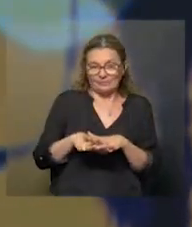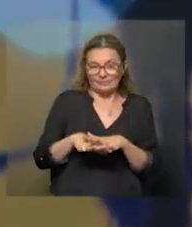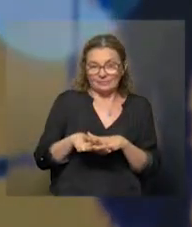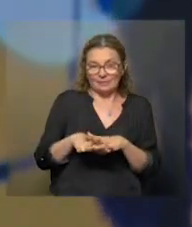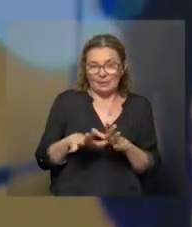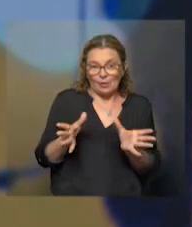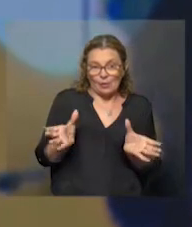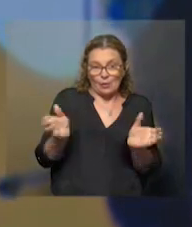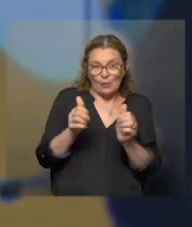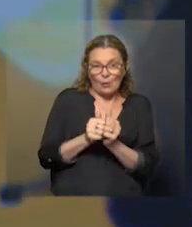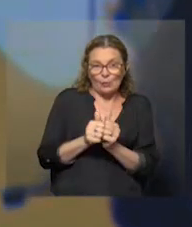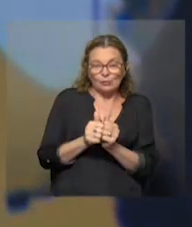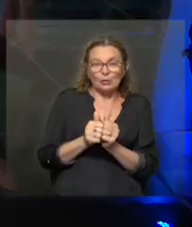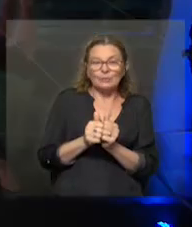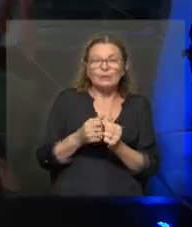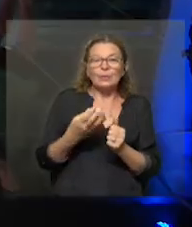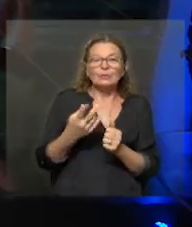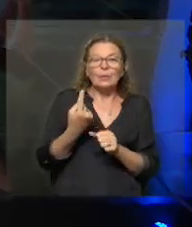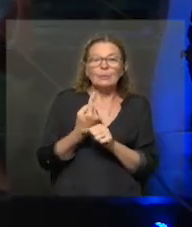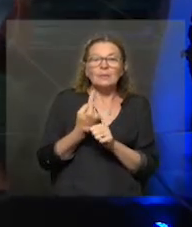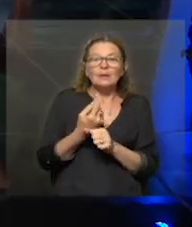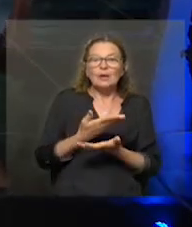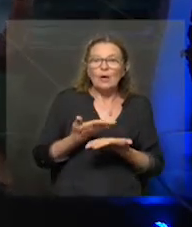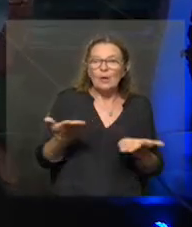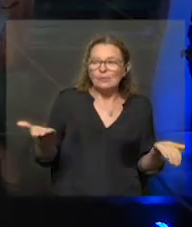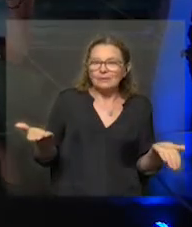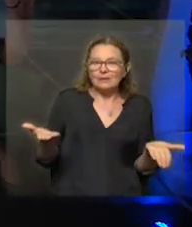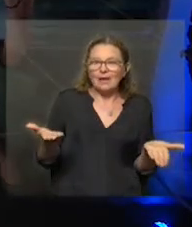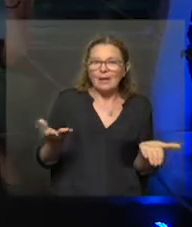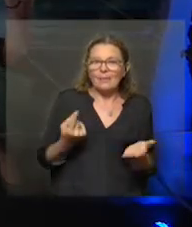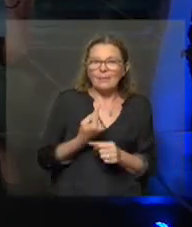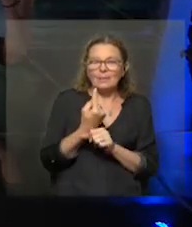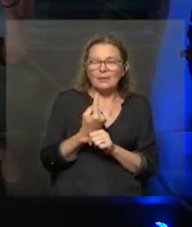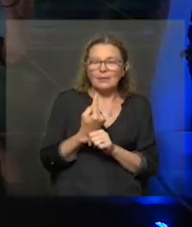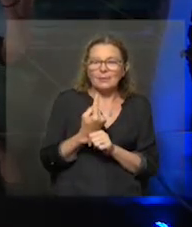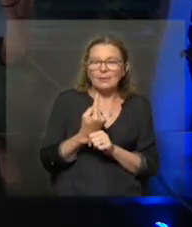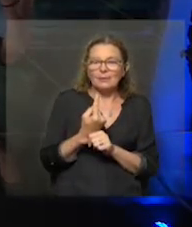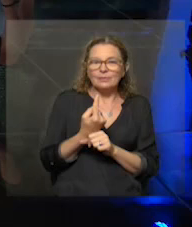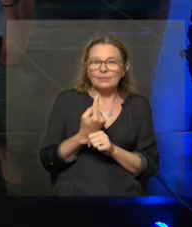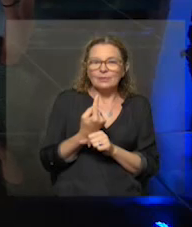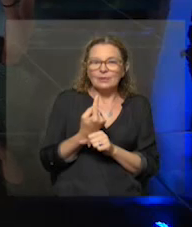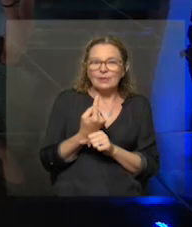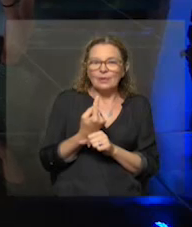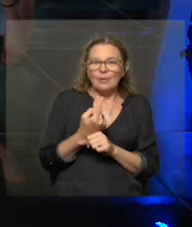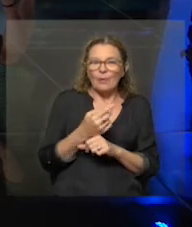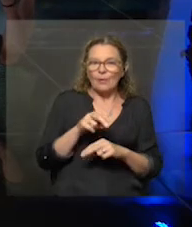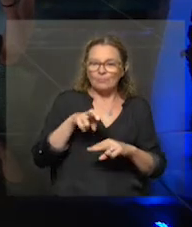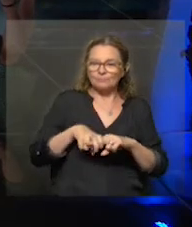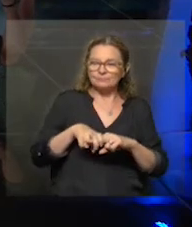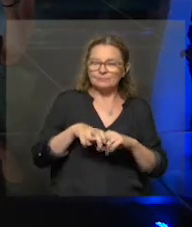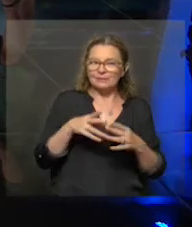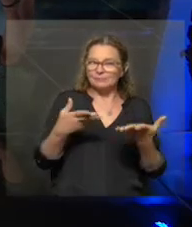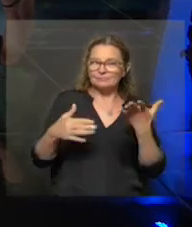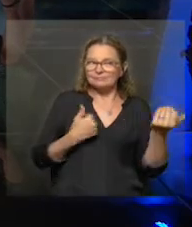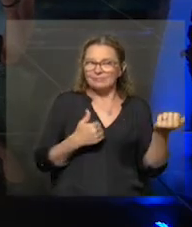nos nutrimos como en conjunto. ¿Y cómo fueron esos primeros shows? O sea, cuando bueno, tocó pisar las tablas con banda, no